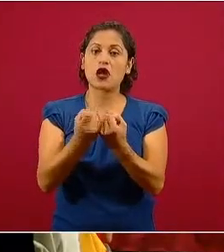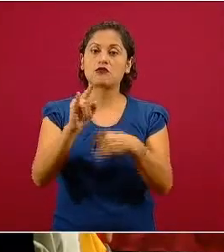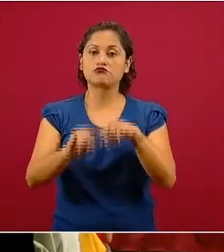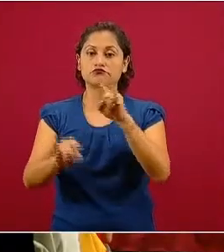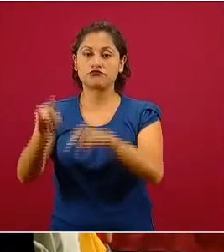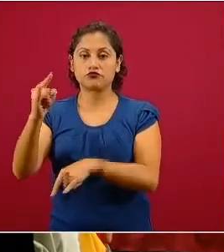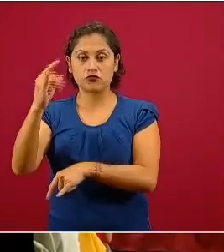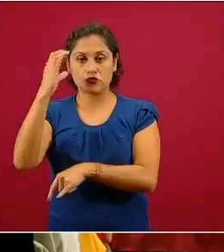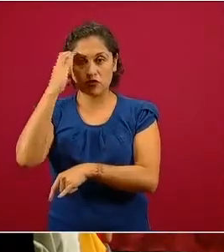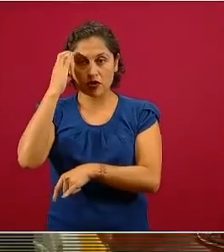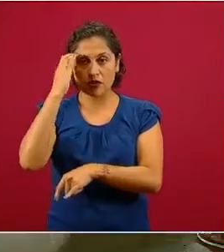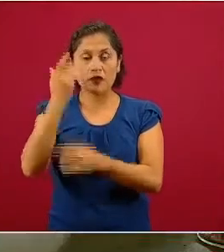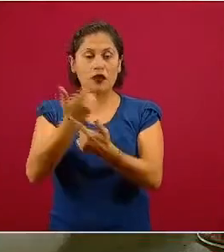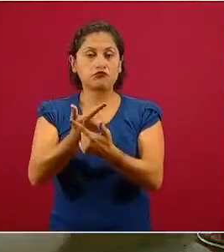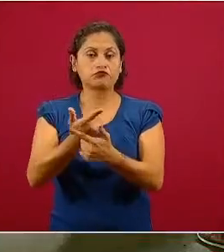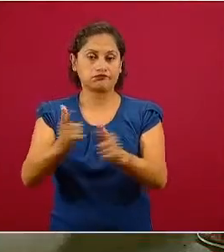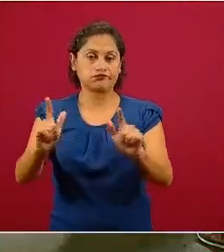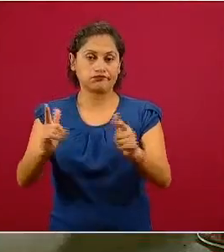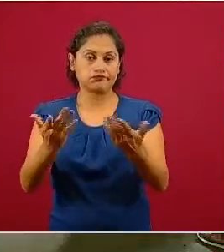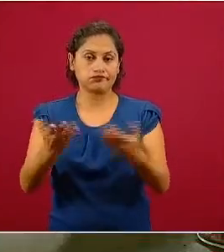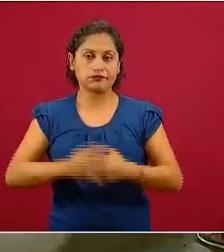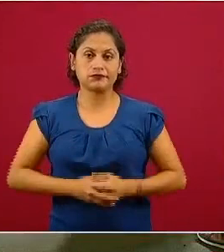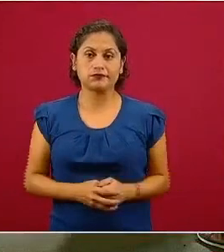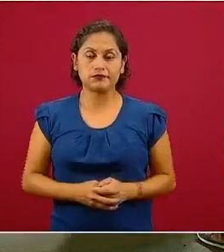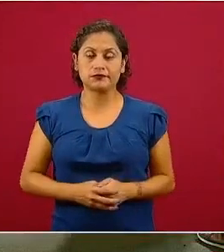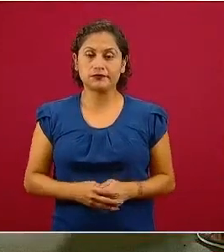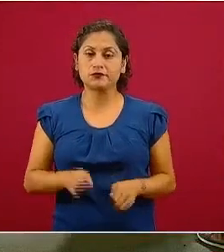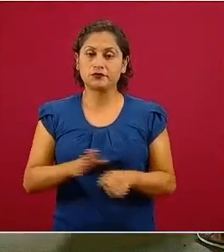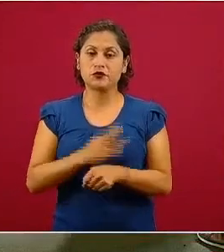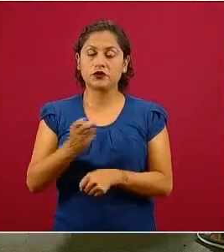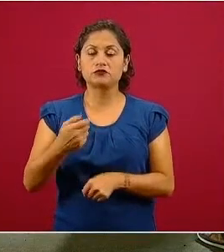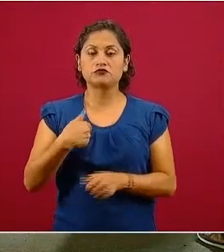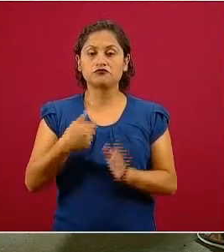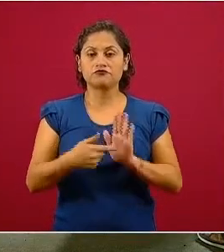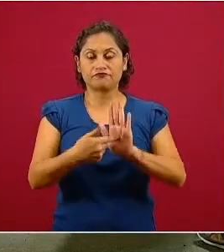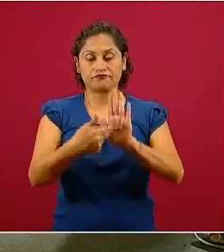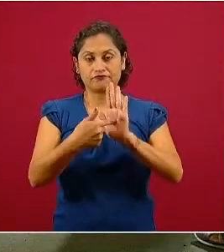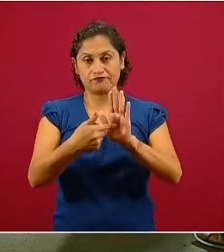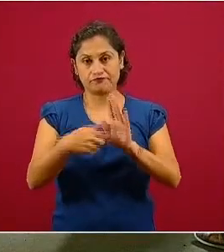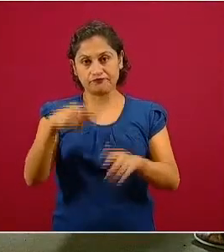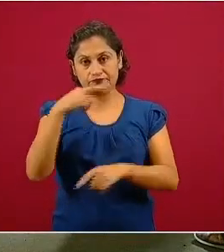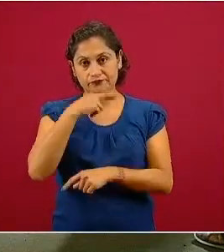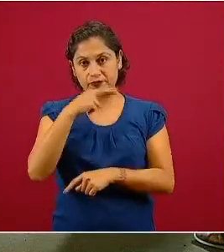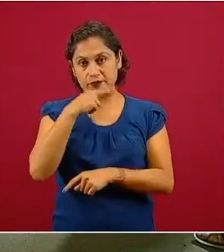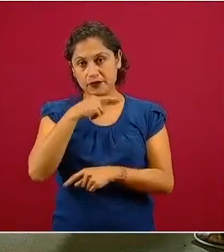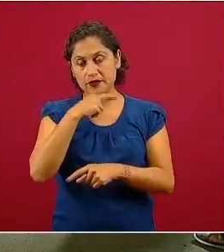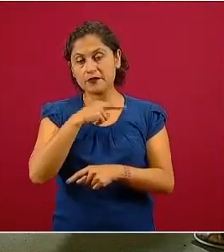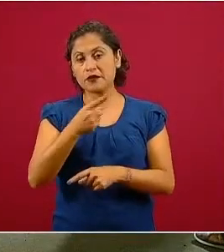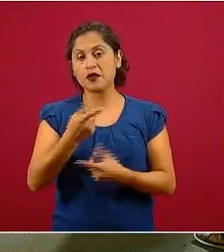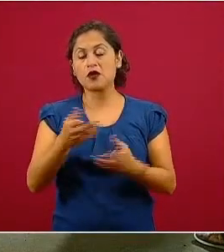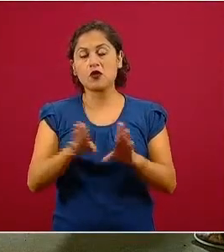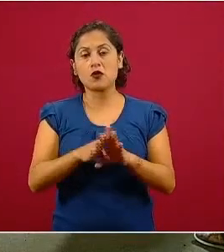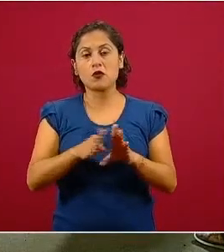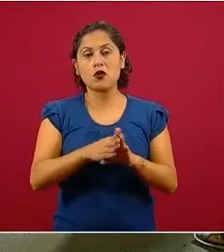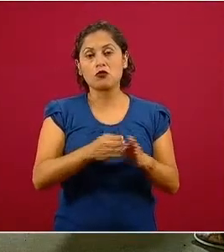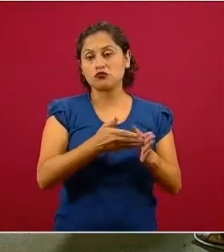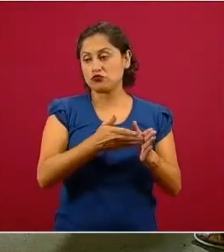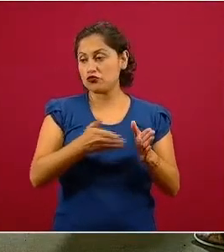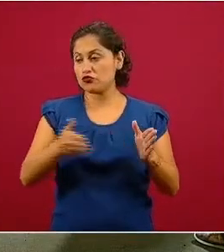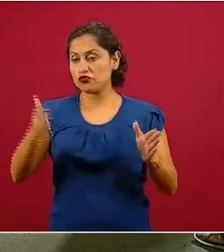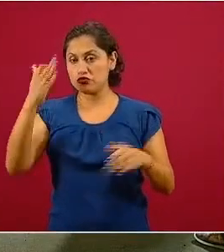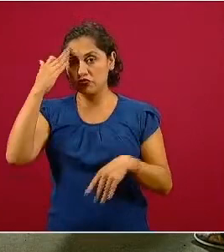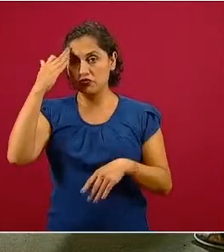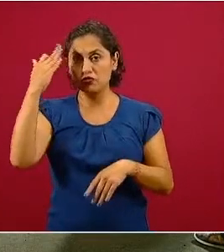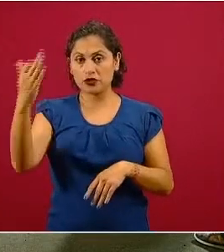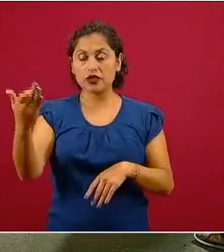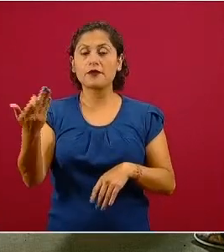este apartado. Entonces es un poco y de manera rápida cómo se ha comportado la epidemia en las